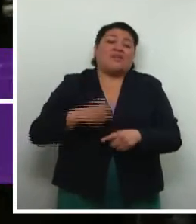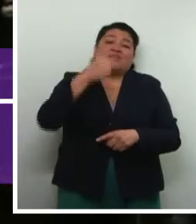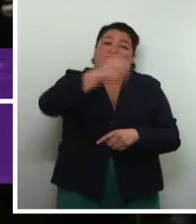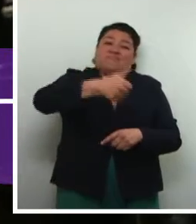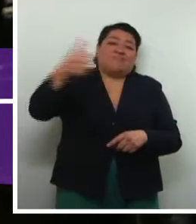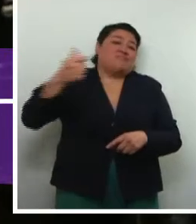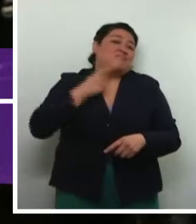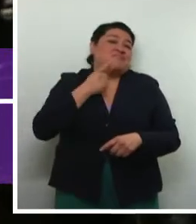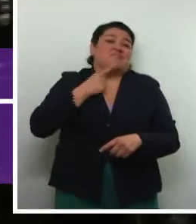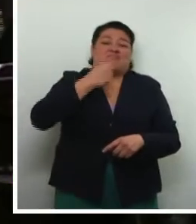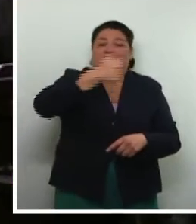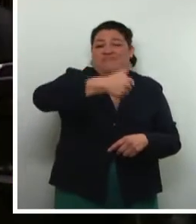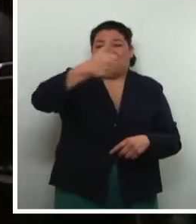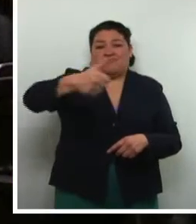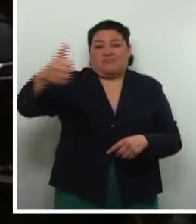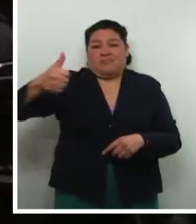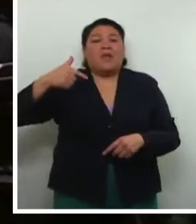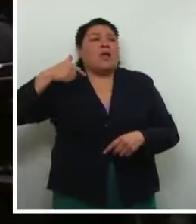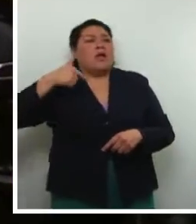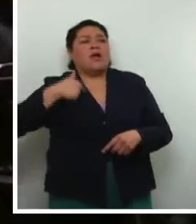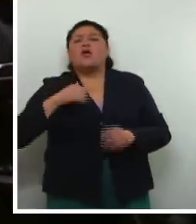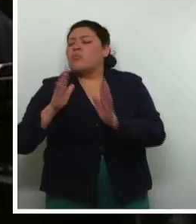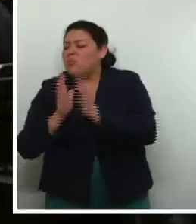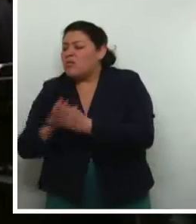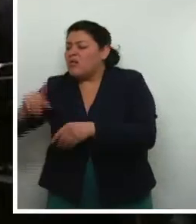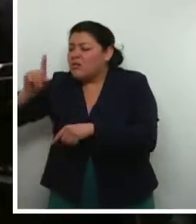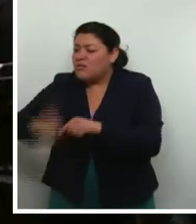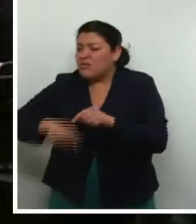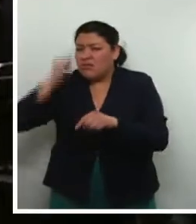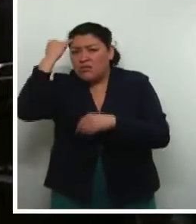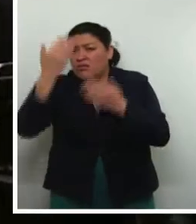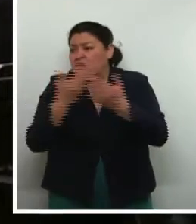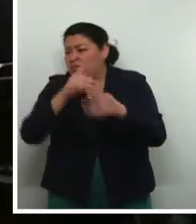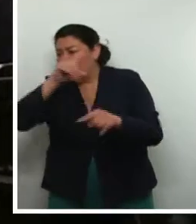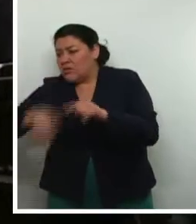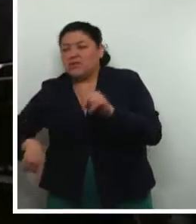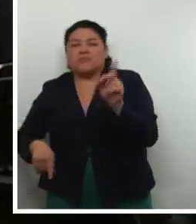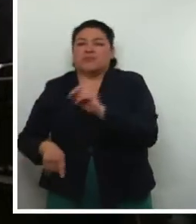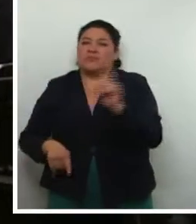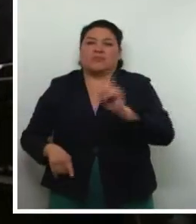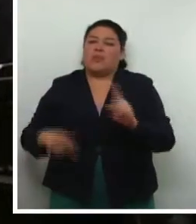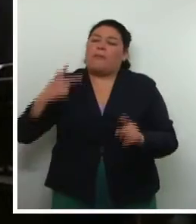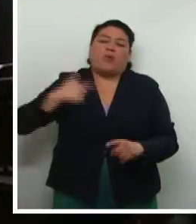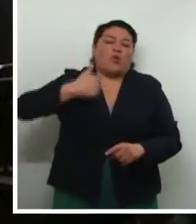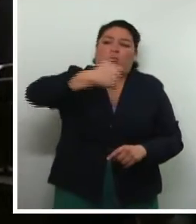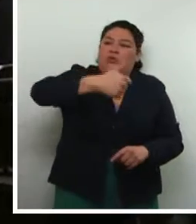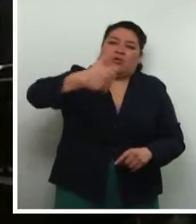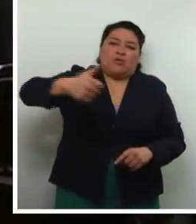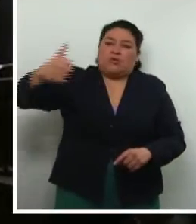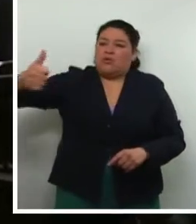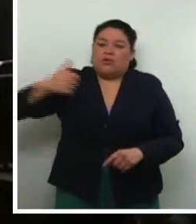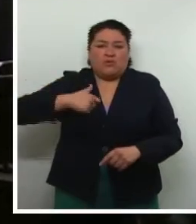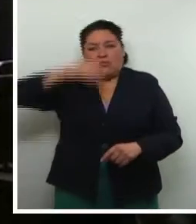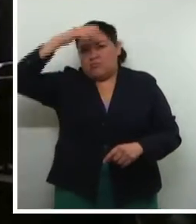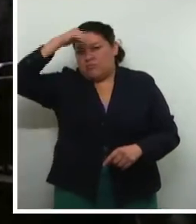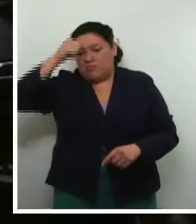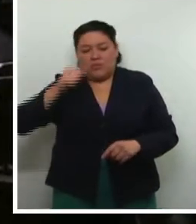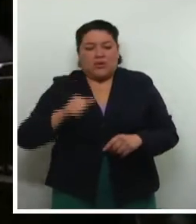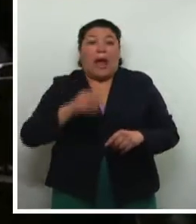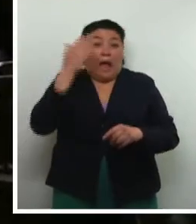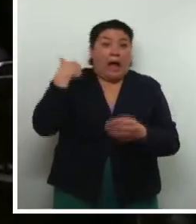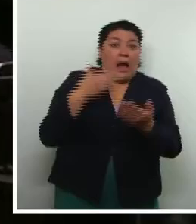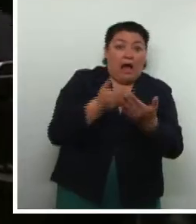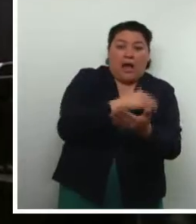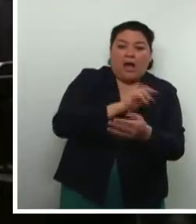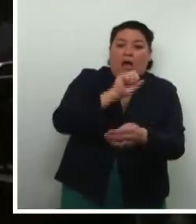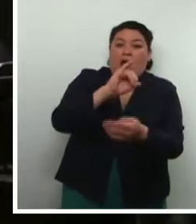porque nadie le puede obligar a retirarla, y más bien es un asunto de congruencia sobre si acordó y votó a favor de una